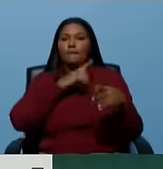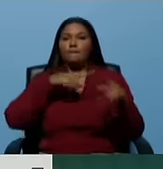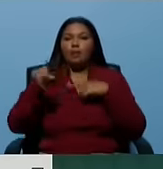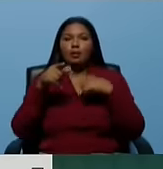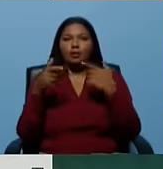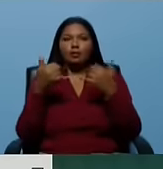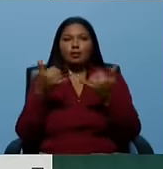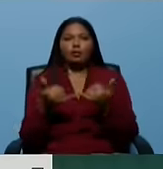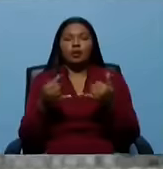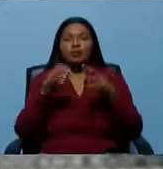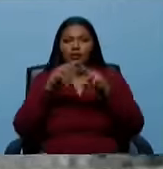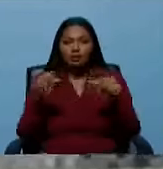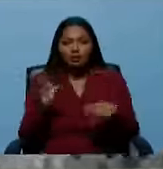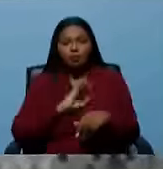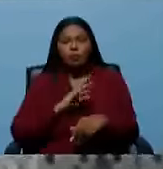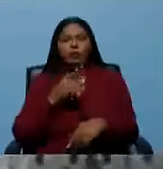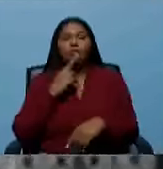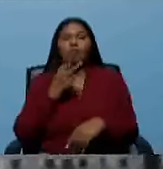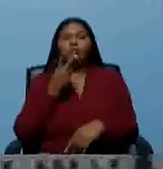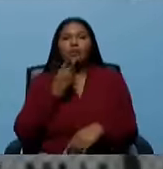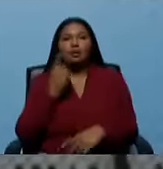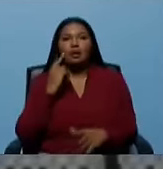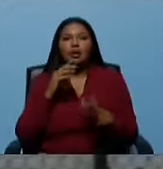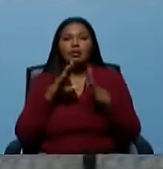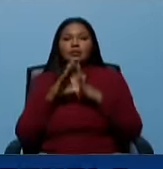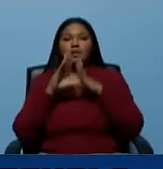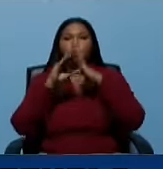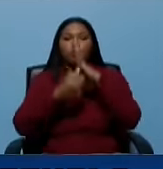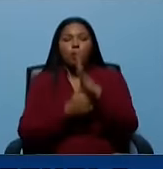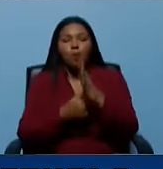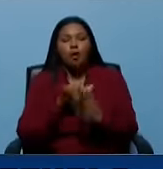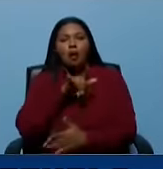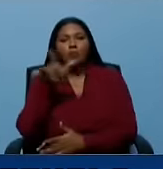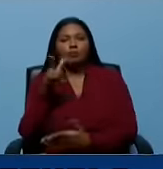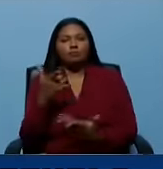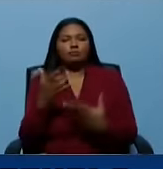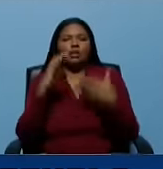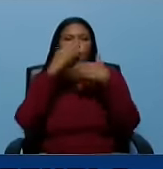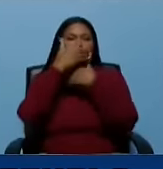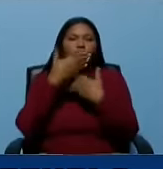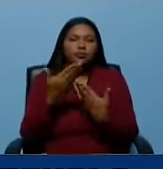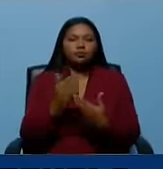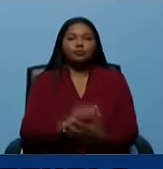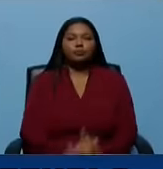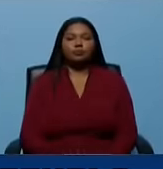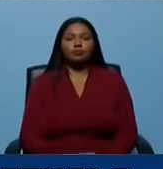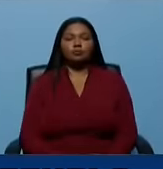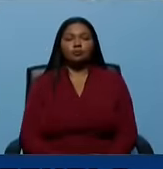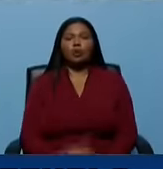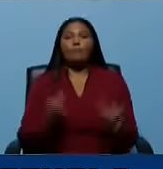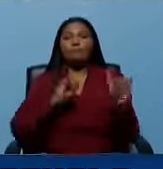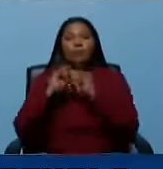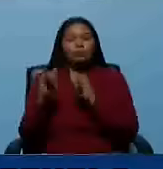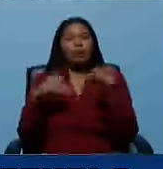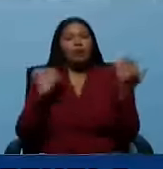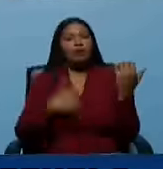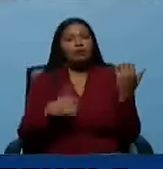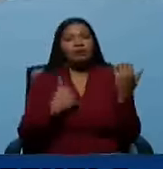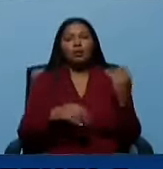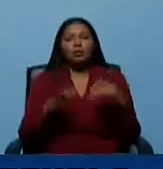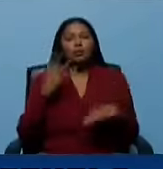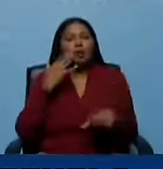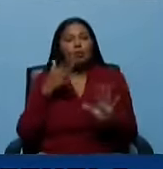en territorio dominicano El secuestro y el robo de un avión lo mismo que ocurrió con con Argentina y lo mismo que ocurrió por